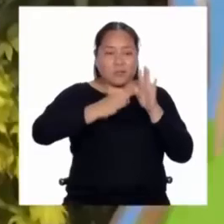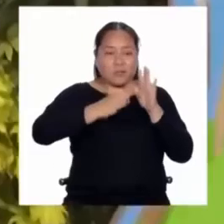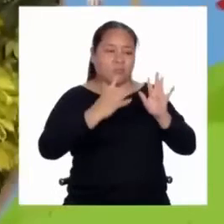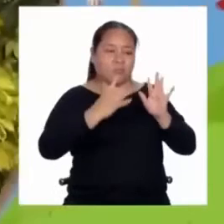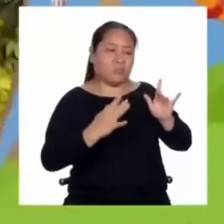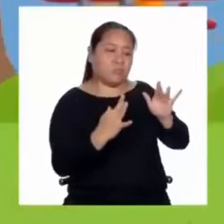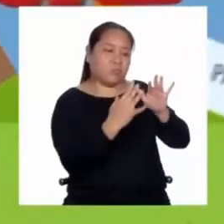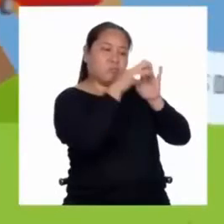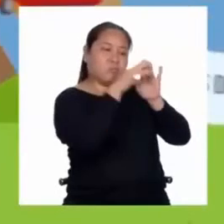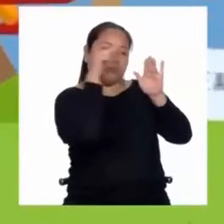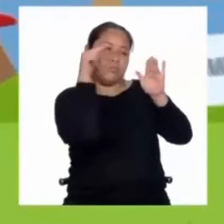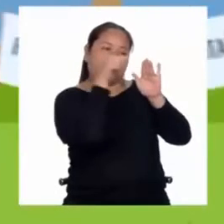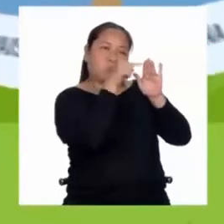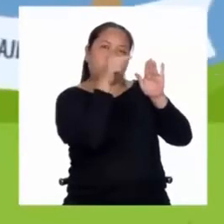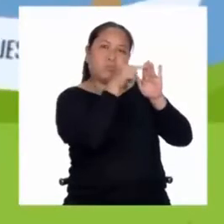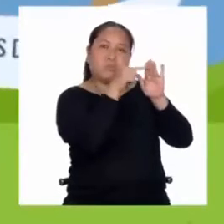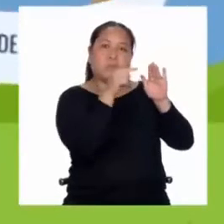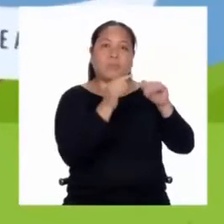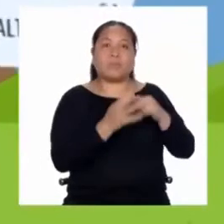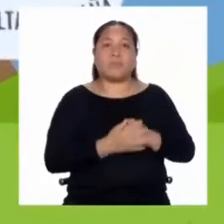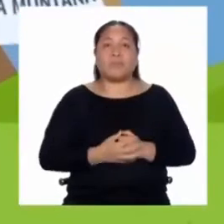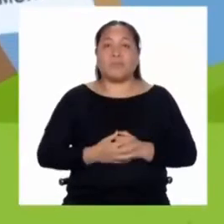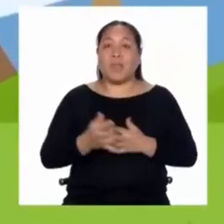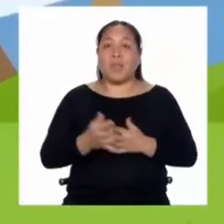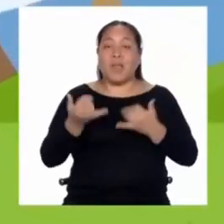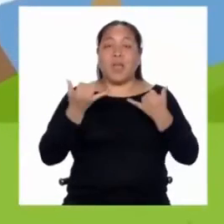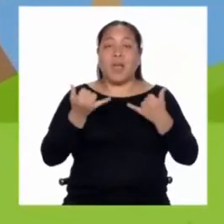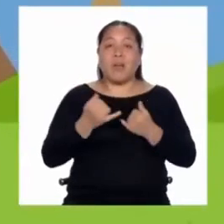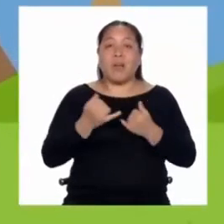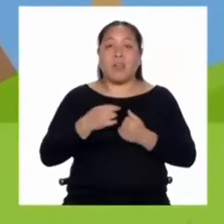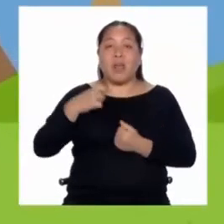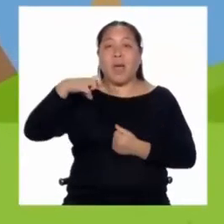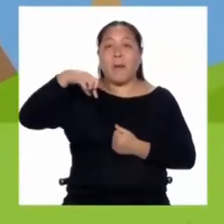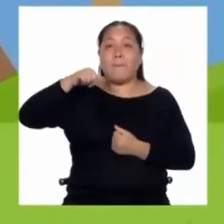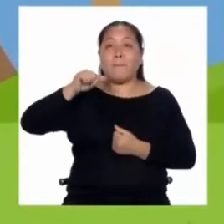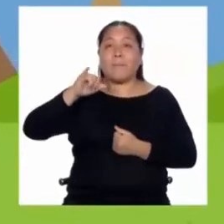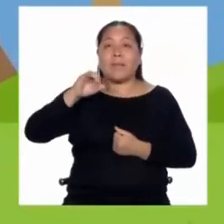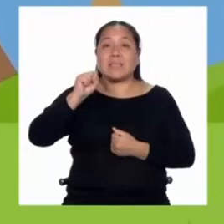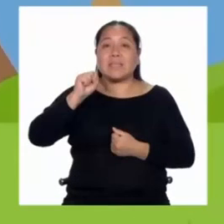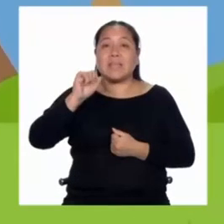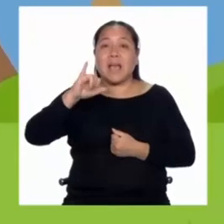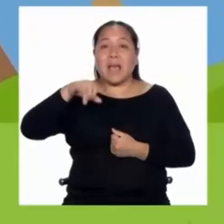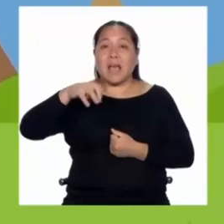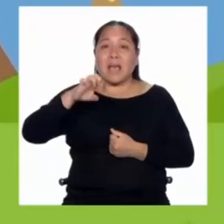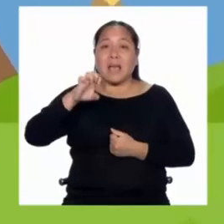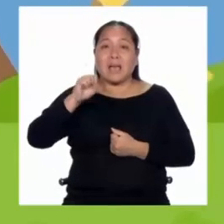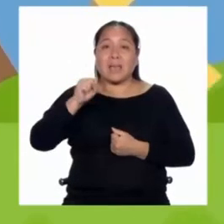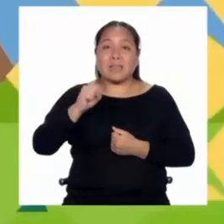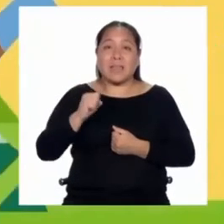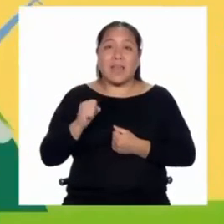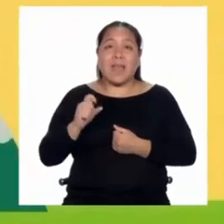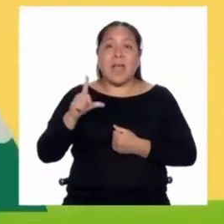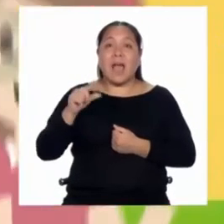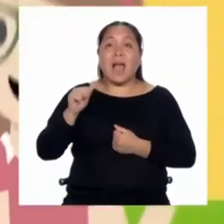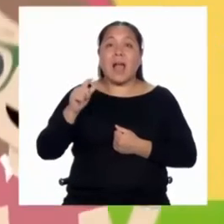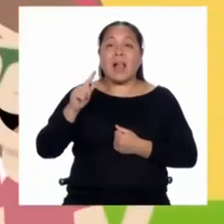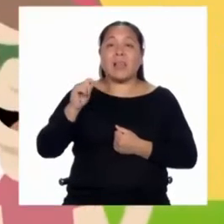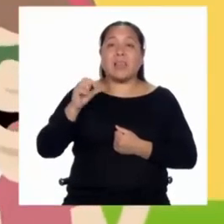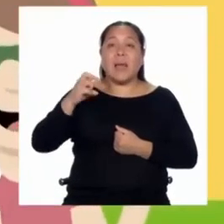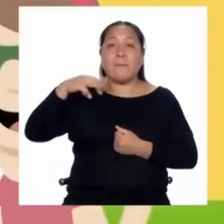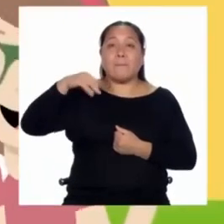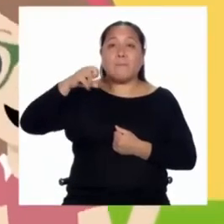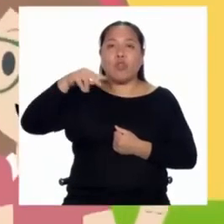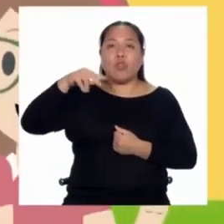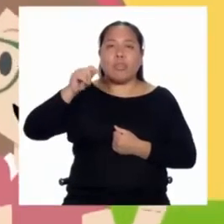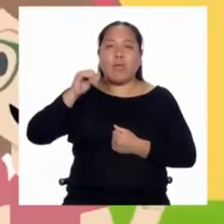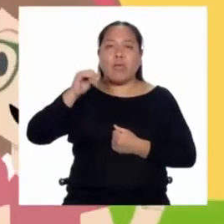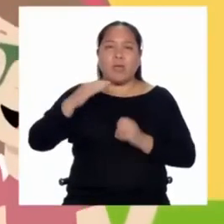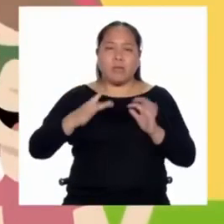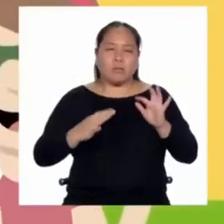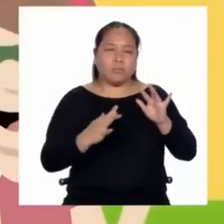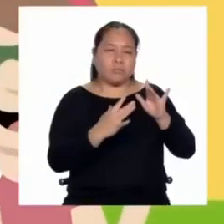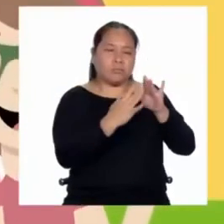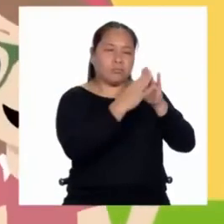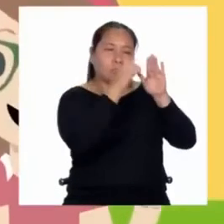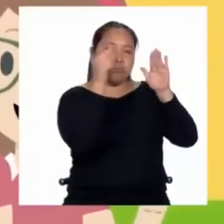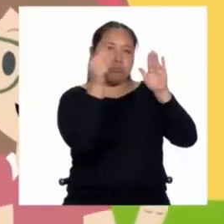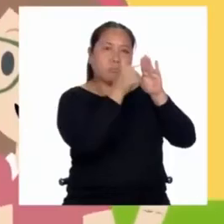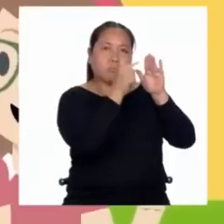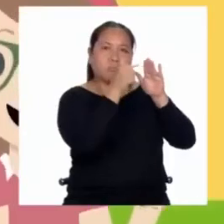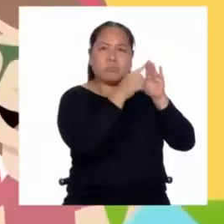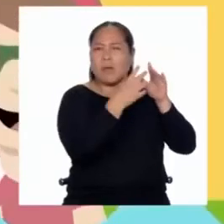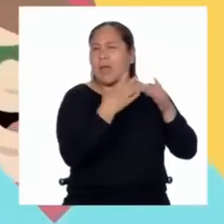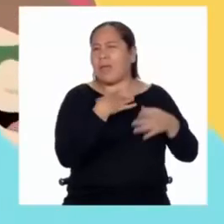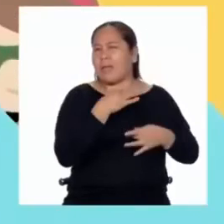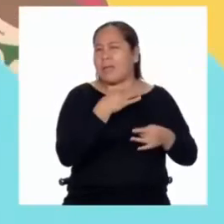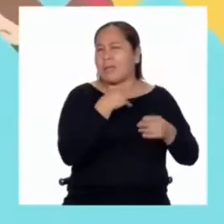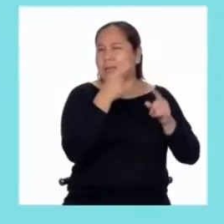montaña. Ahora hablemos de los paisajes de alta montaña. Tal vez ya te estés preguntando, ¿y qué hay de interesante